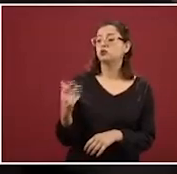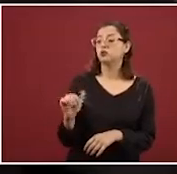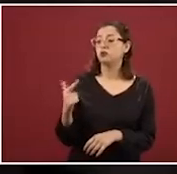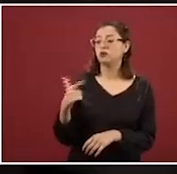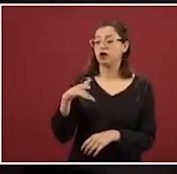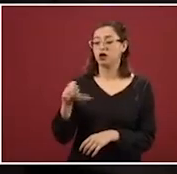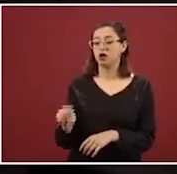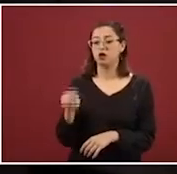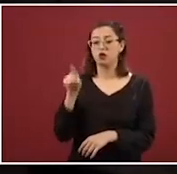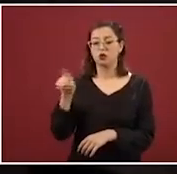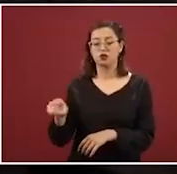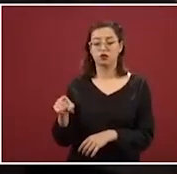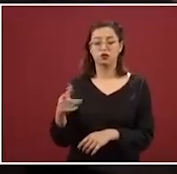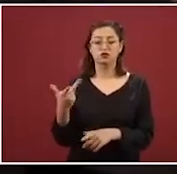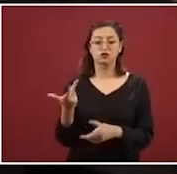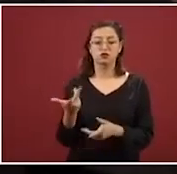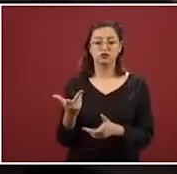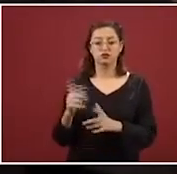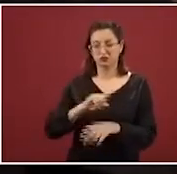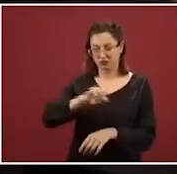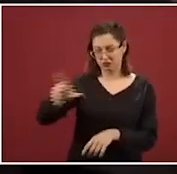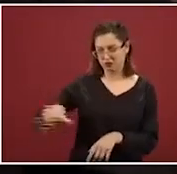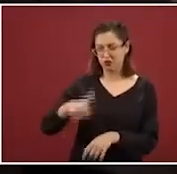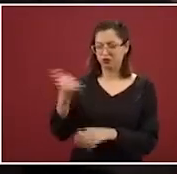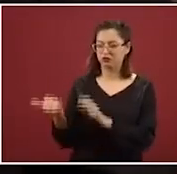se construyó poco después,